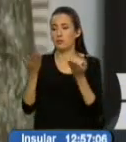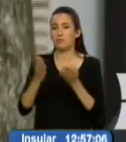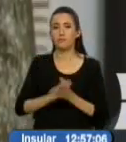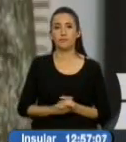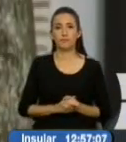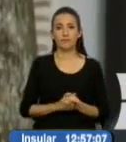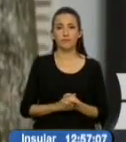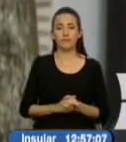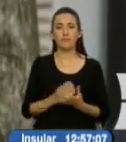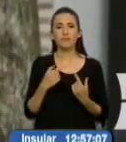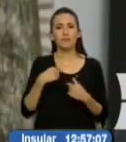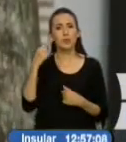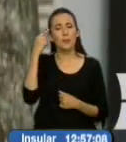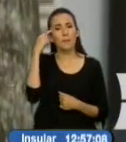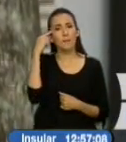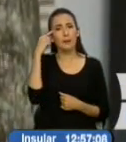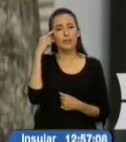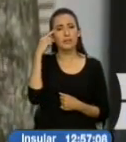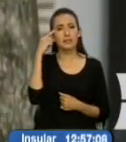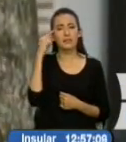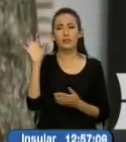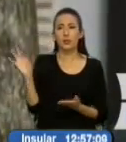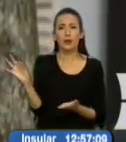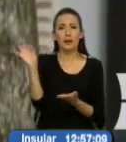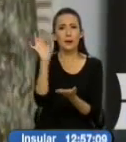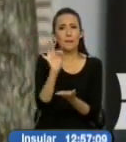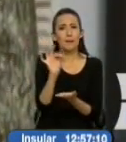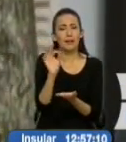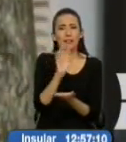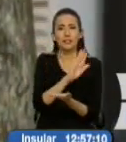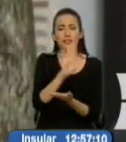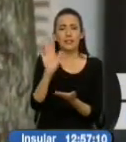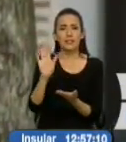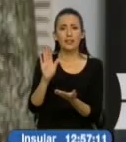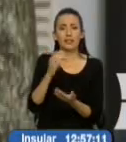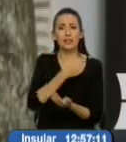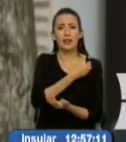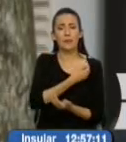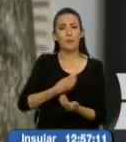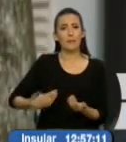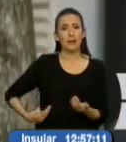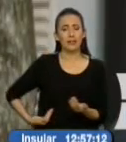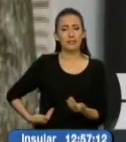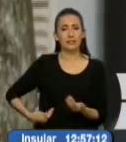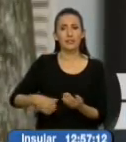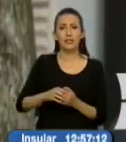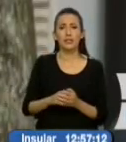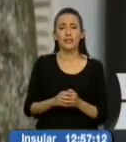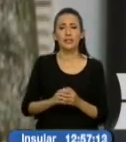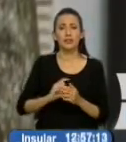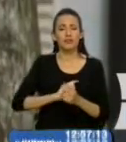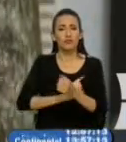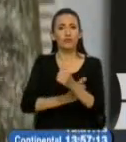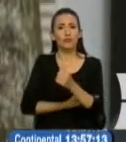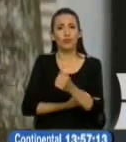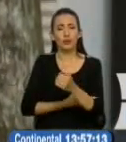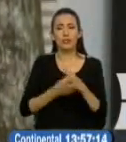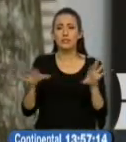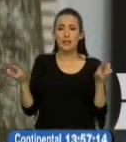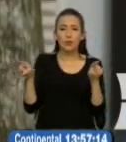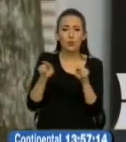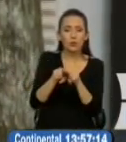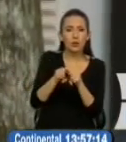Me parece que es una figura que representa, al igual que otros presidentes de Latinoamérica, lo que es la